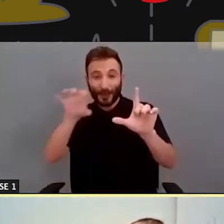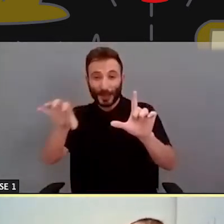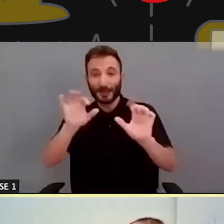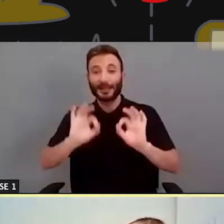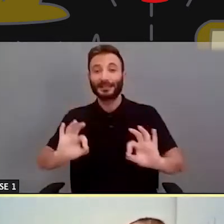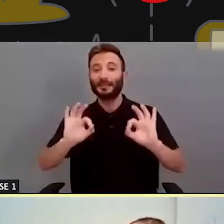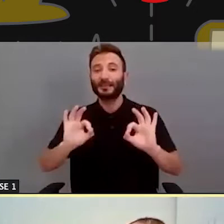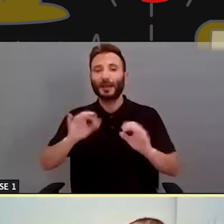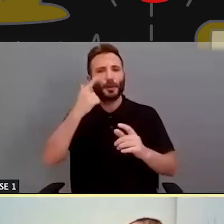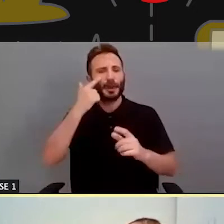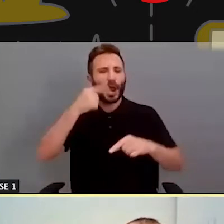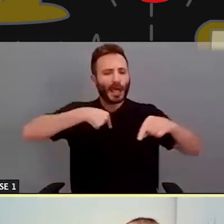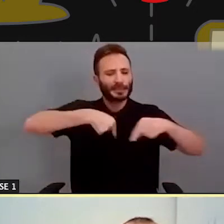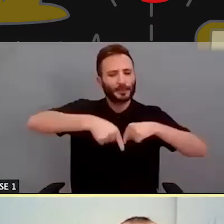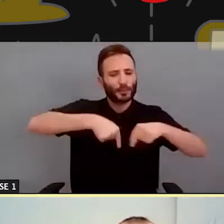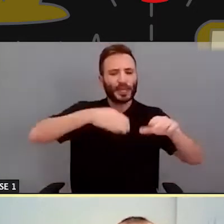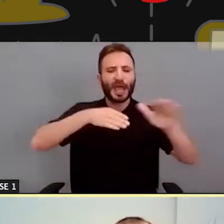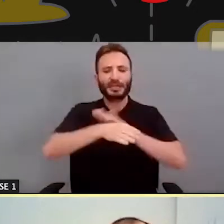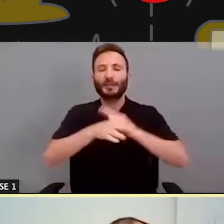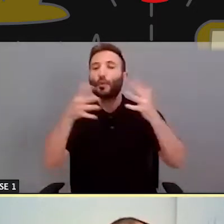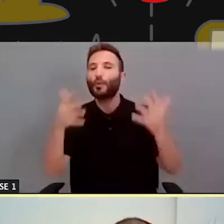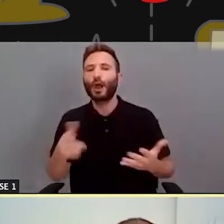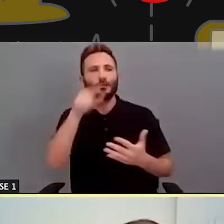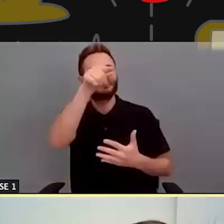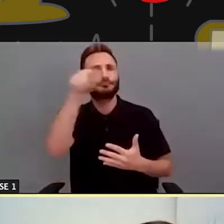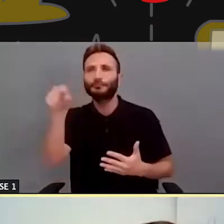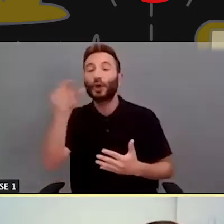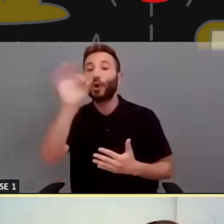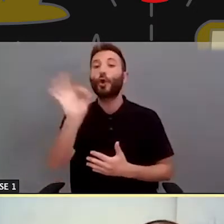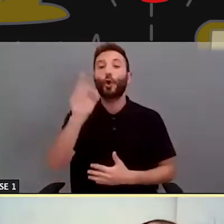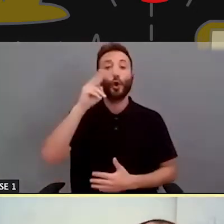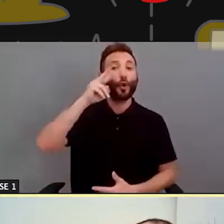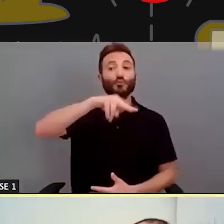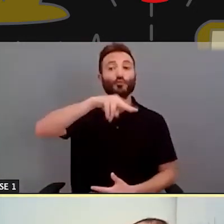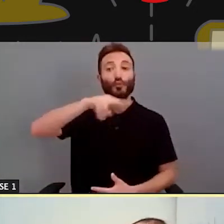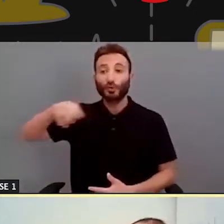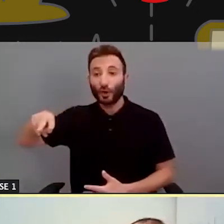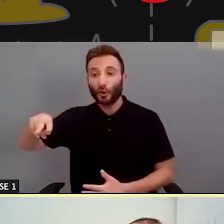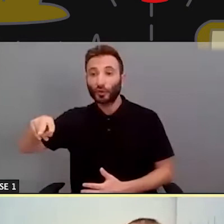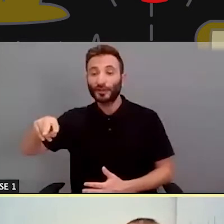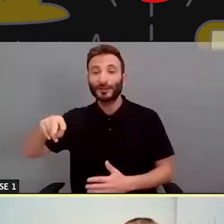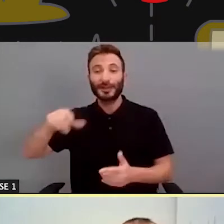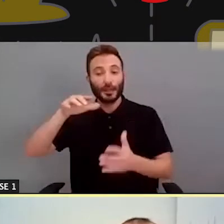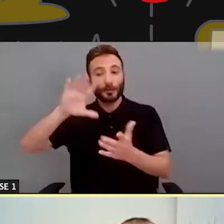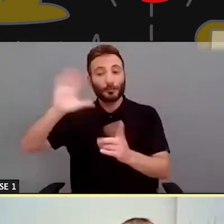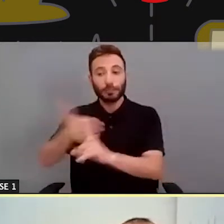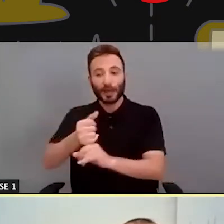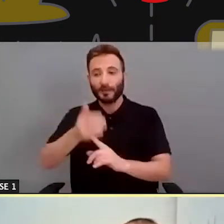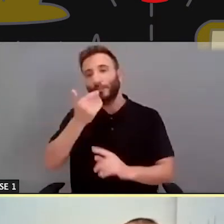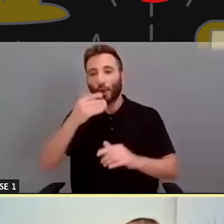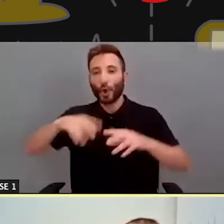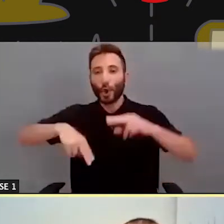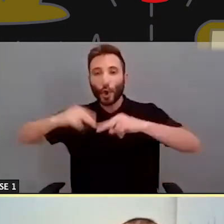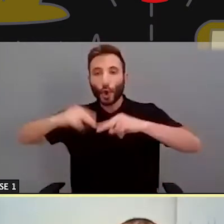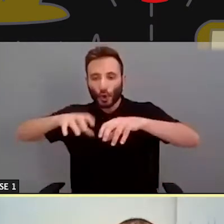qué transportes son accesibles o en qué museos encontrarán maquetas,